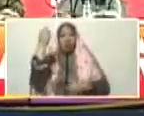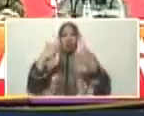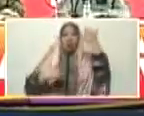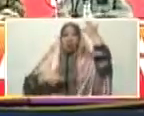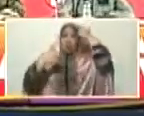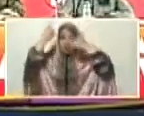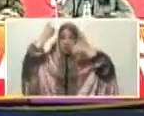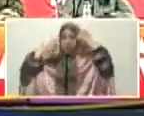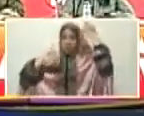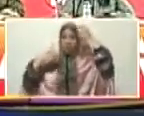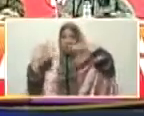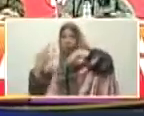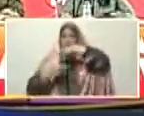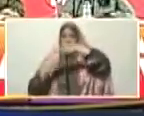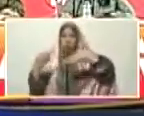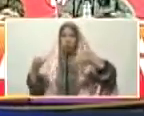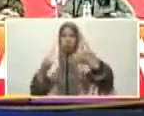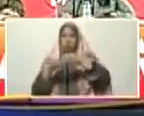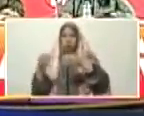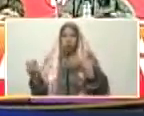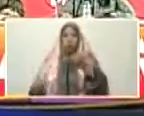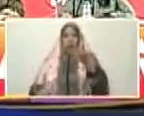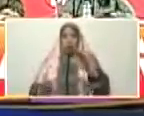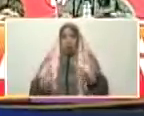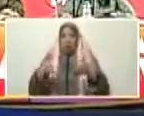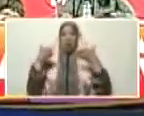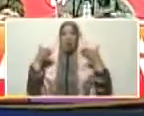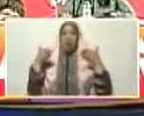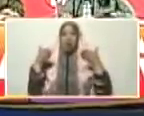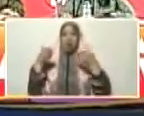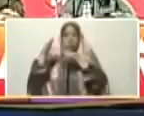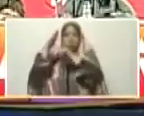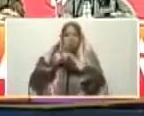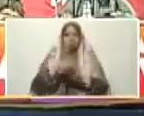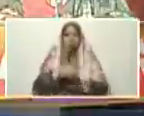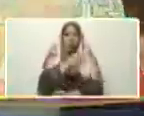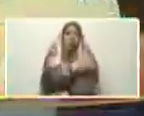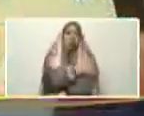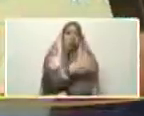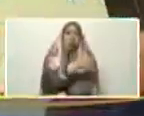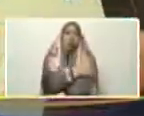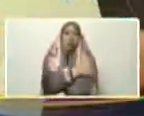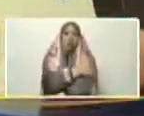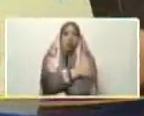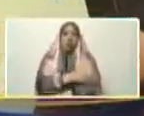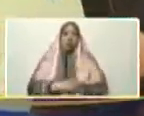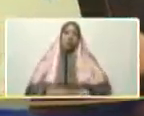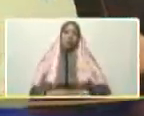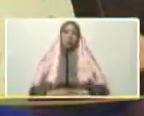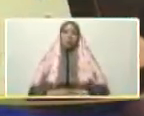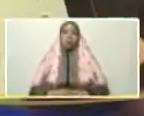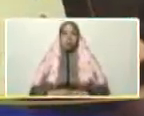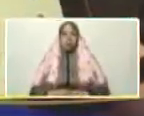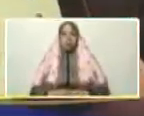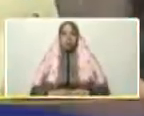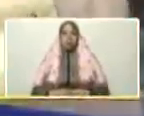lo ayudamos a colegiar pero le vamos a dar varias vueltas en la manga